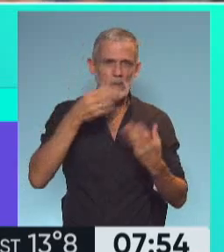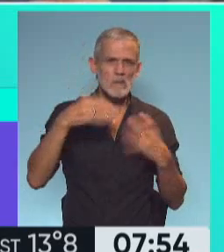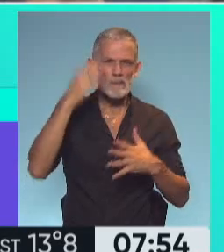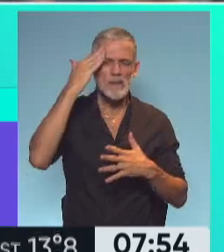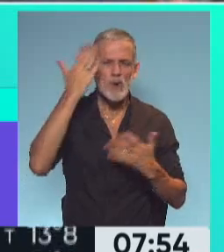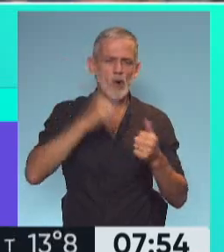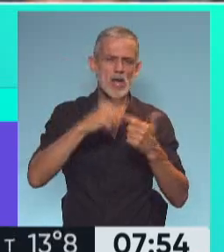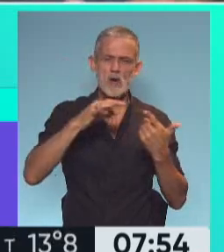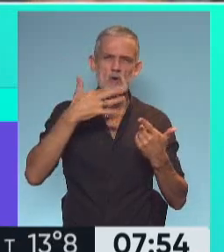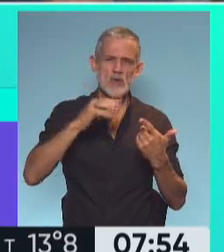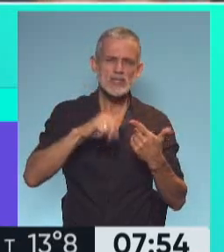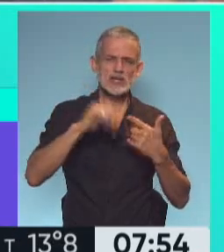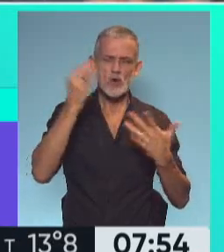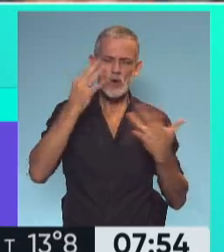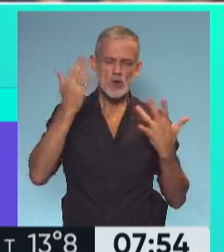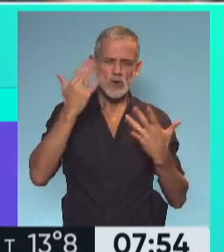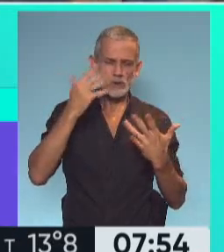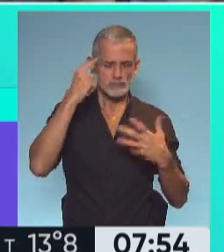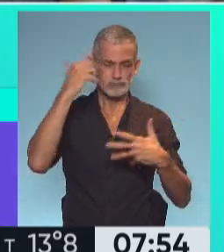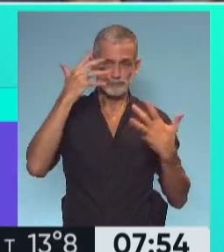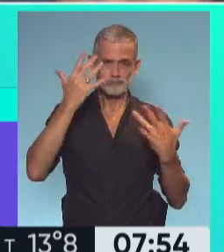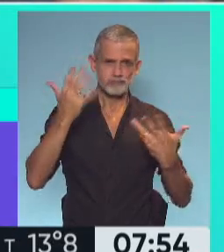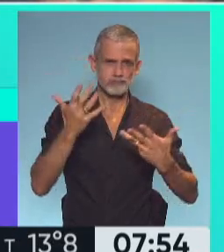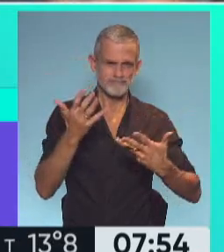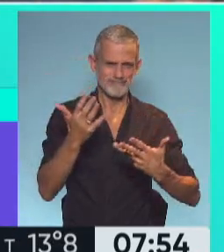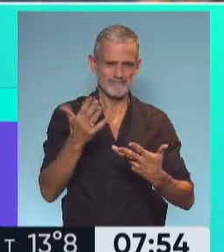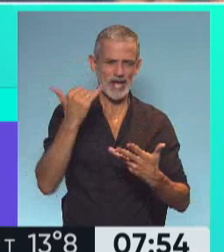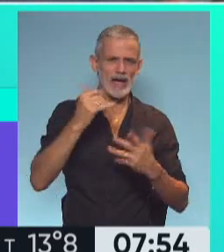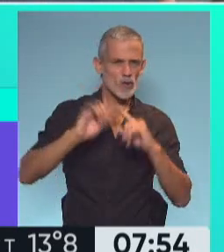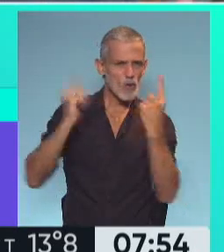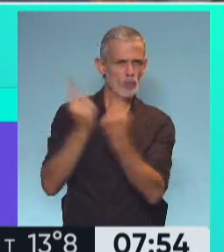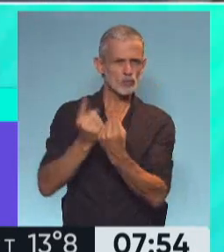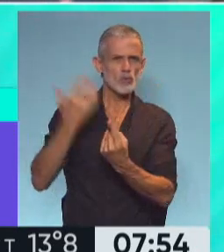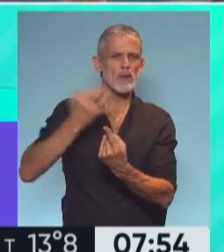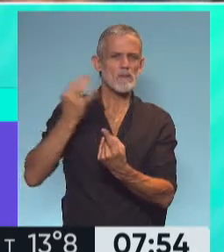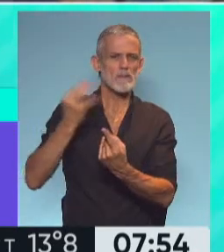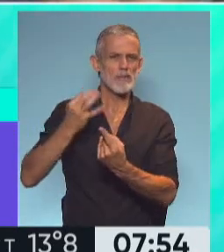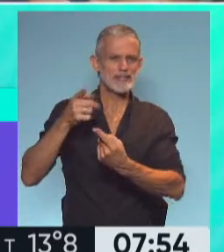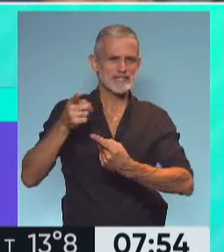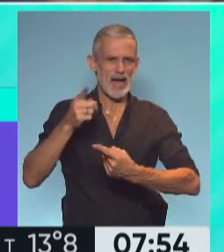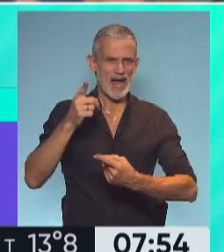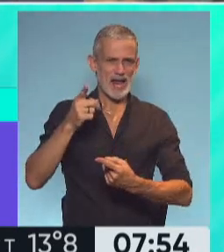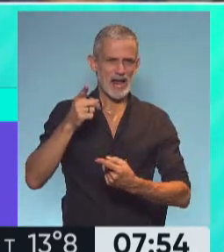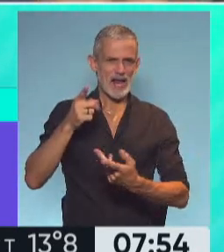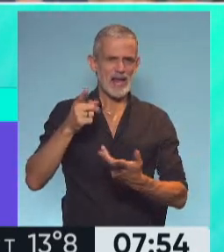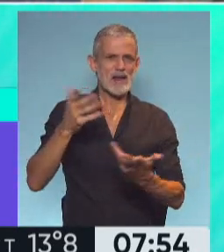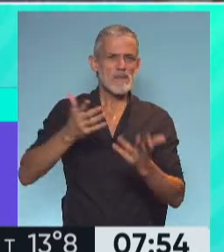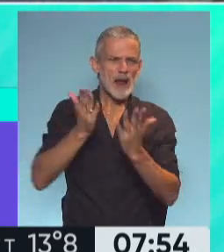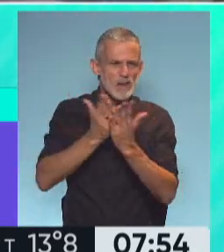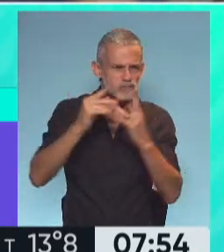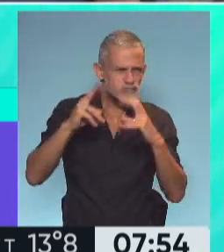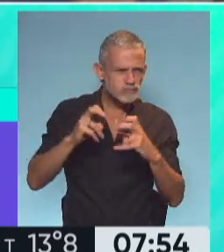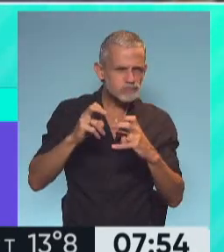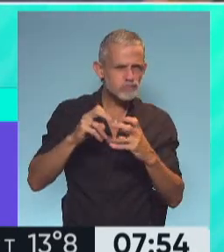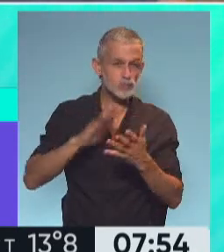clínica, nosotros hoy día hemos destinado directamente un consultorio especial para estudiar a los pacientes con secuela de